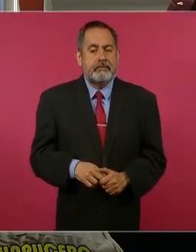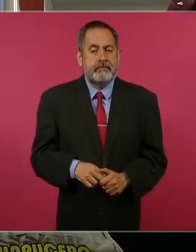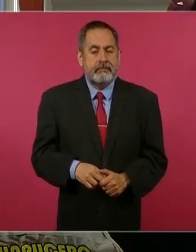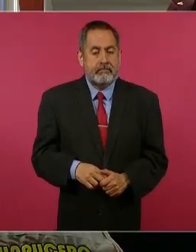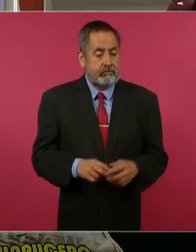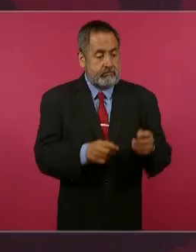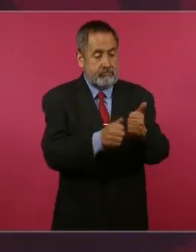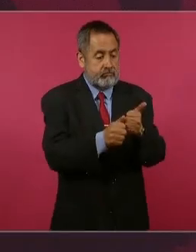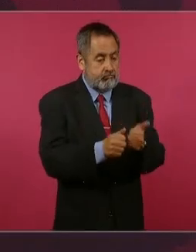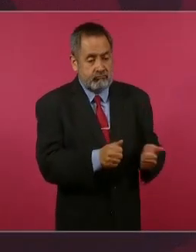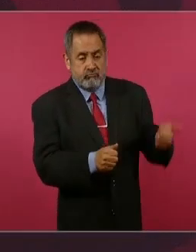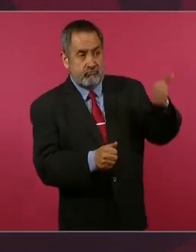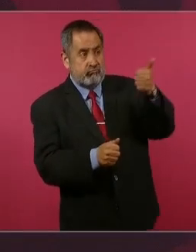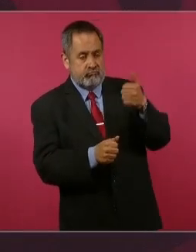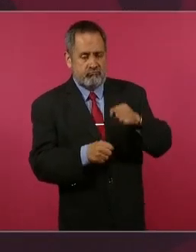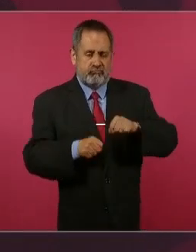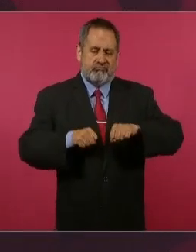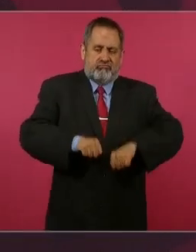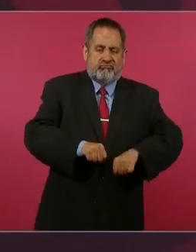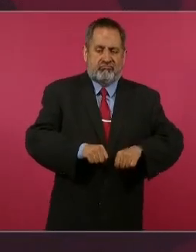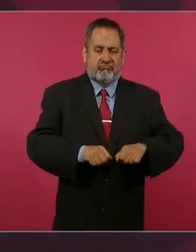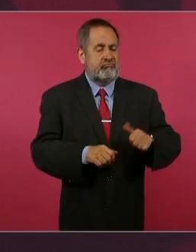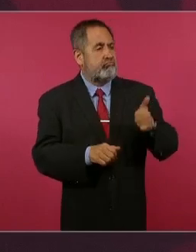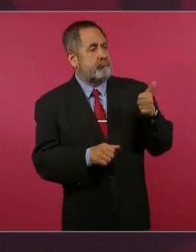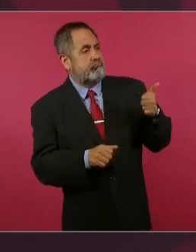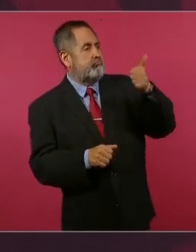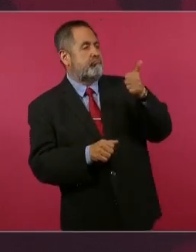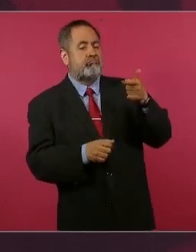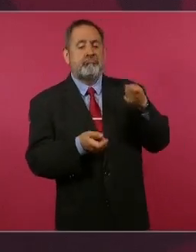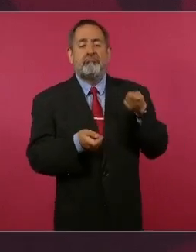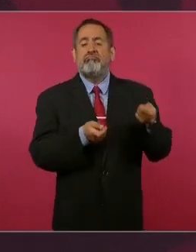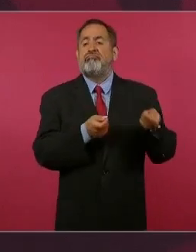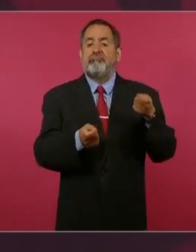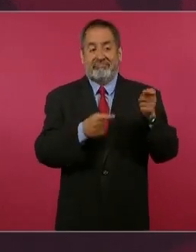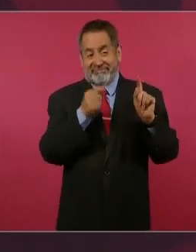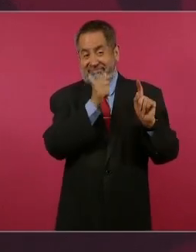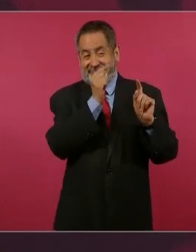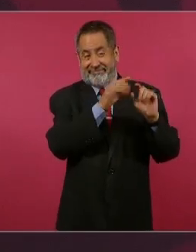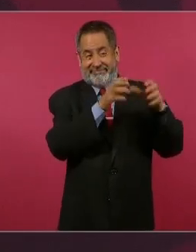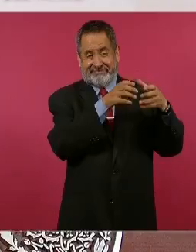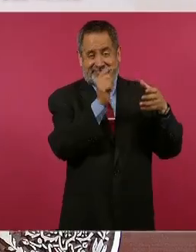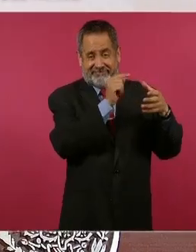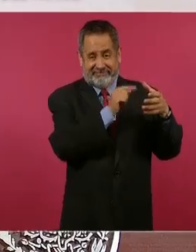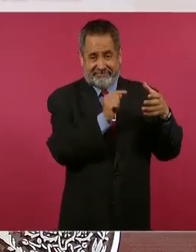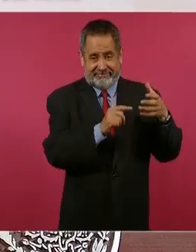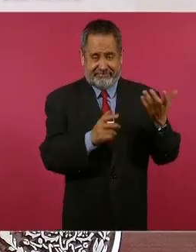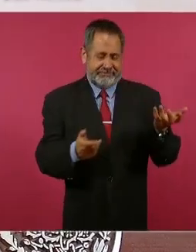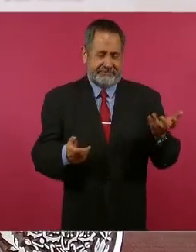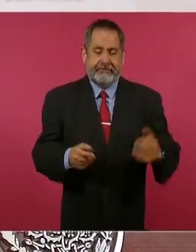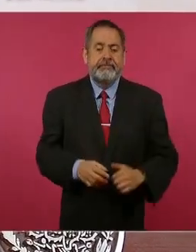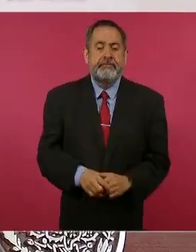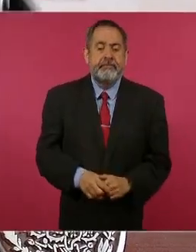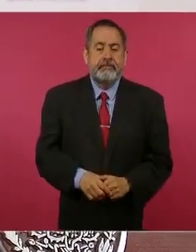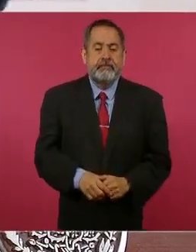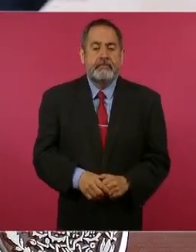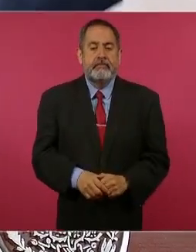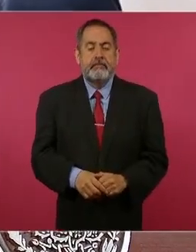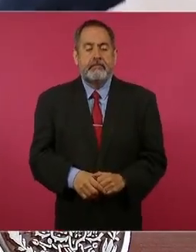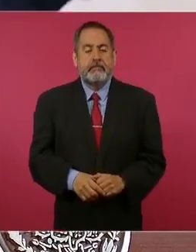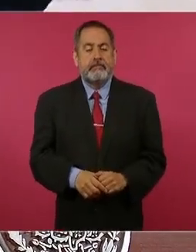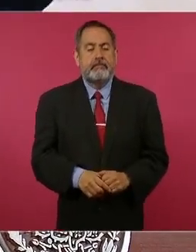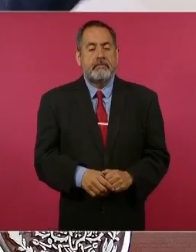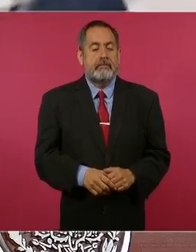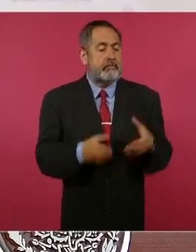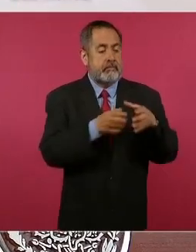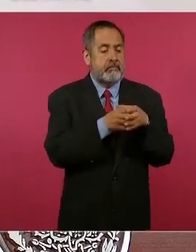machuchones son los que